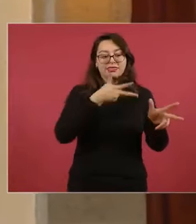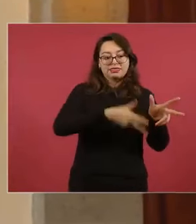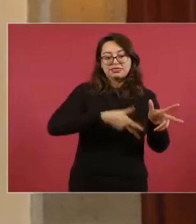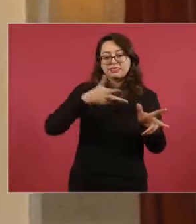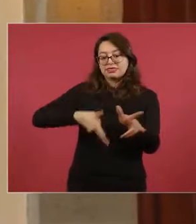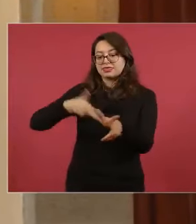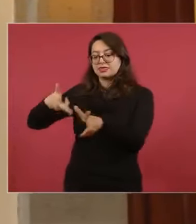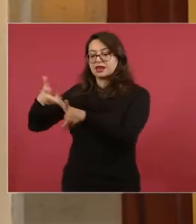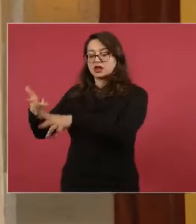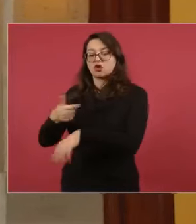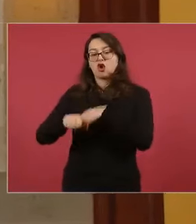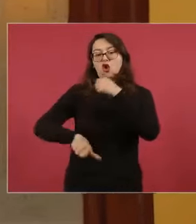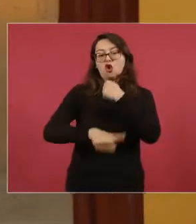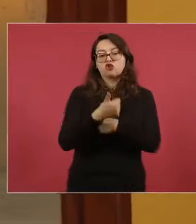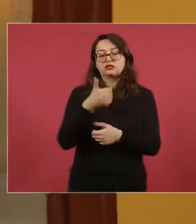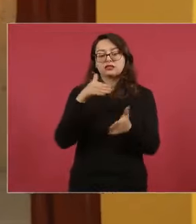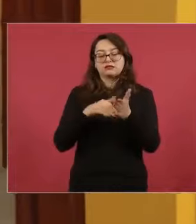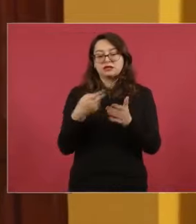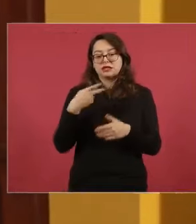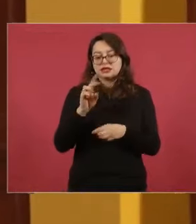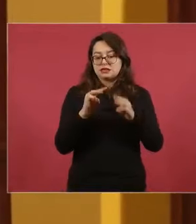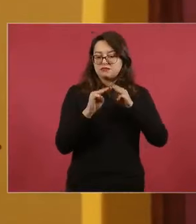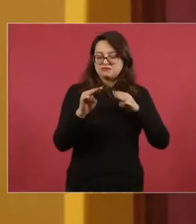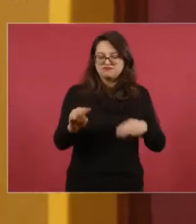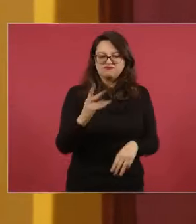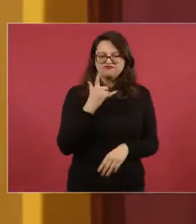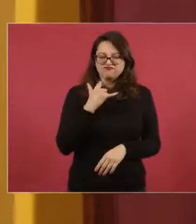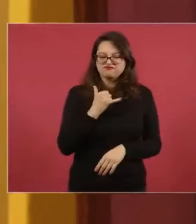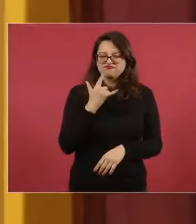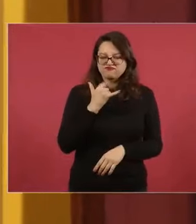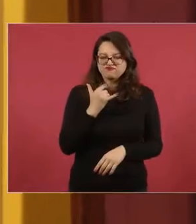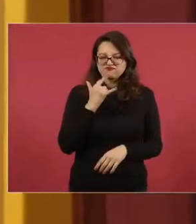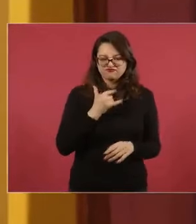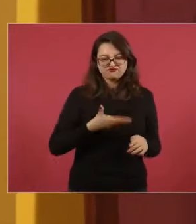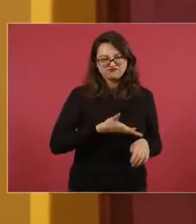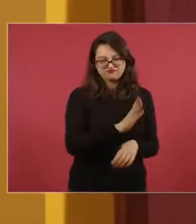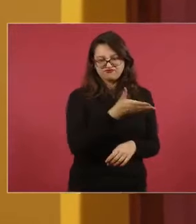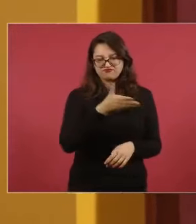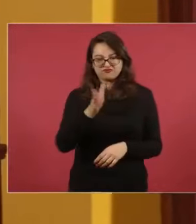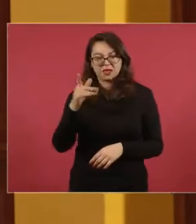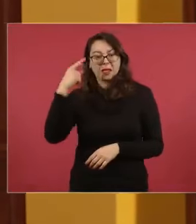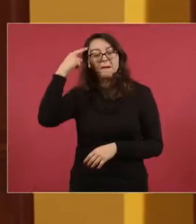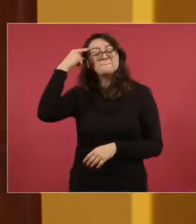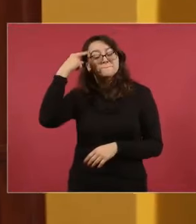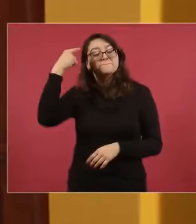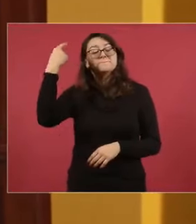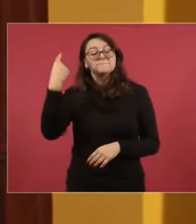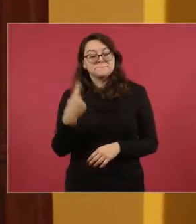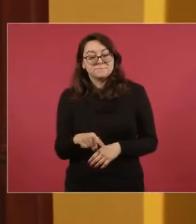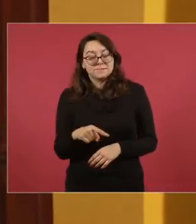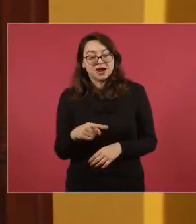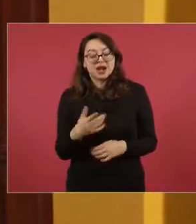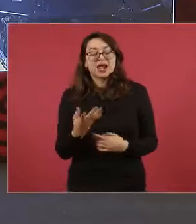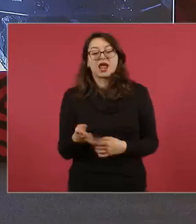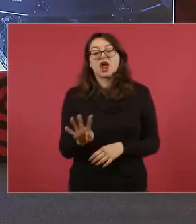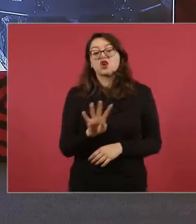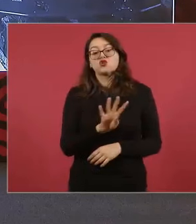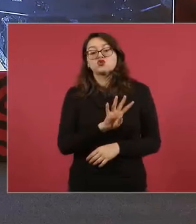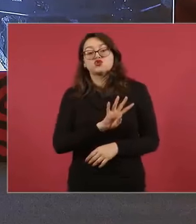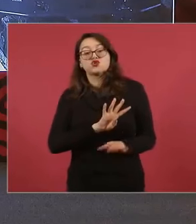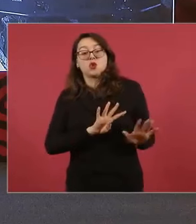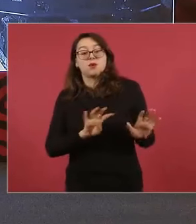Es así de importante el esfuerzo que estamos realizando para poder recorrer los casi 900